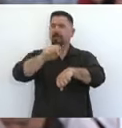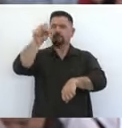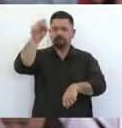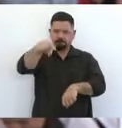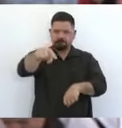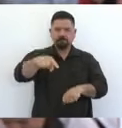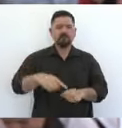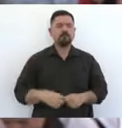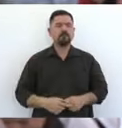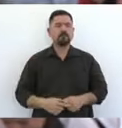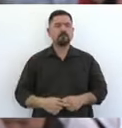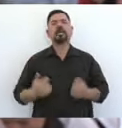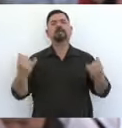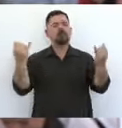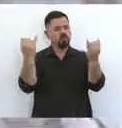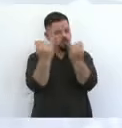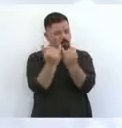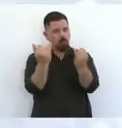lo mismo